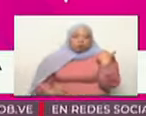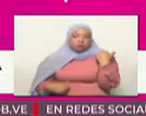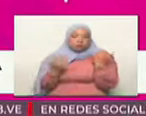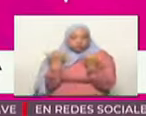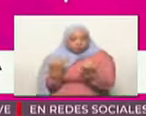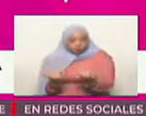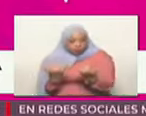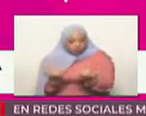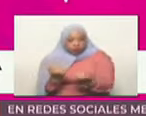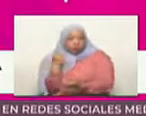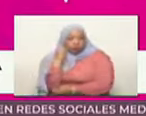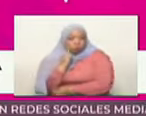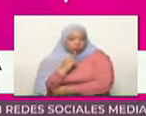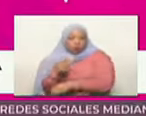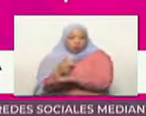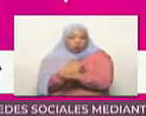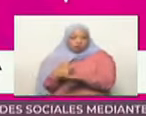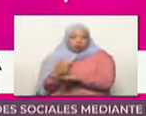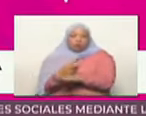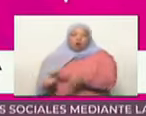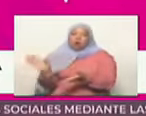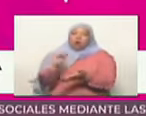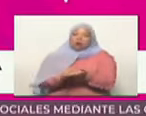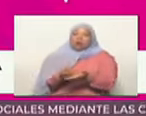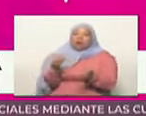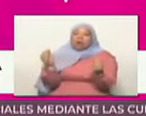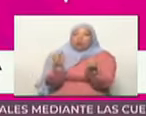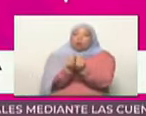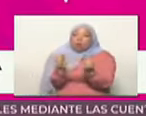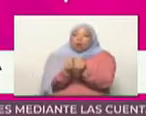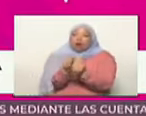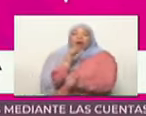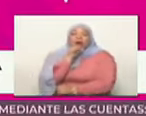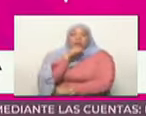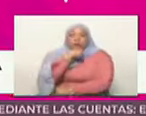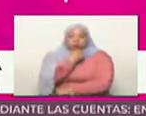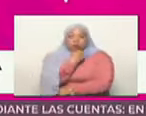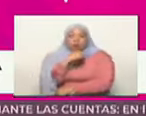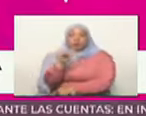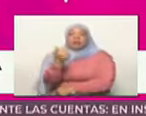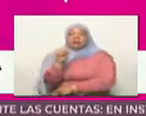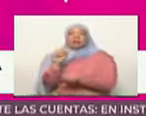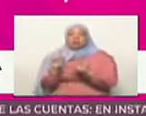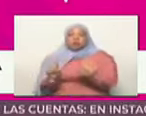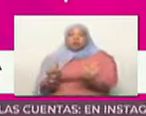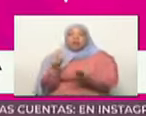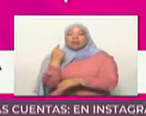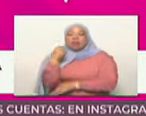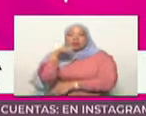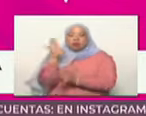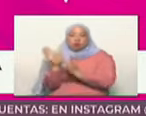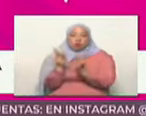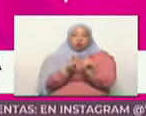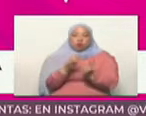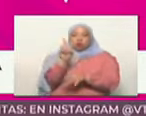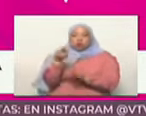el gobierno bolivariano, con la devolución de la Abuela Cueca, la repatriación el 16 de abril del